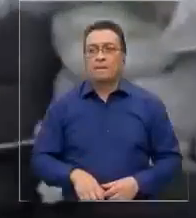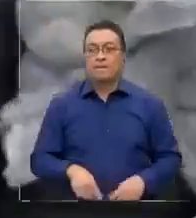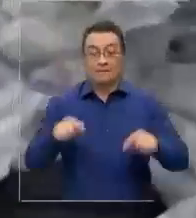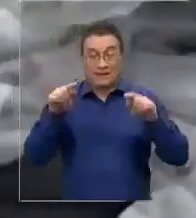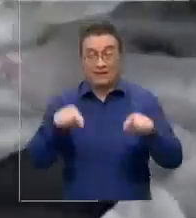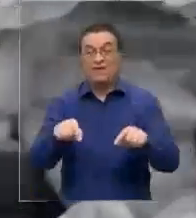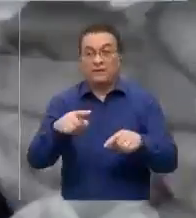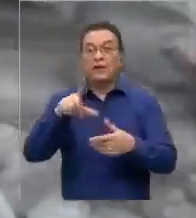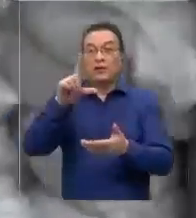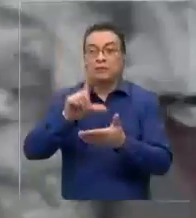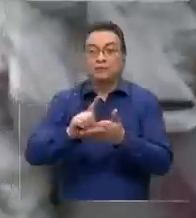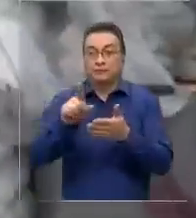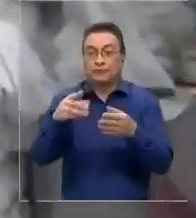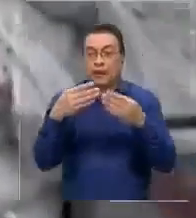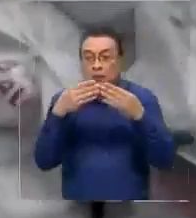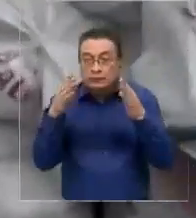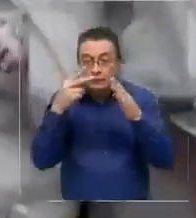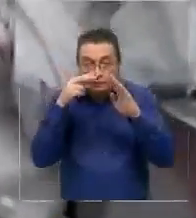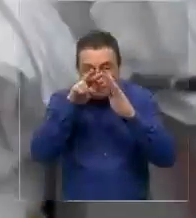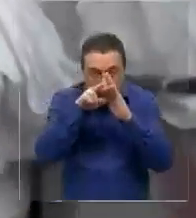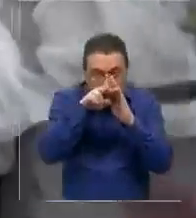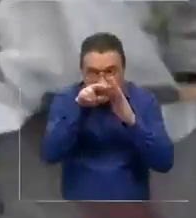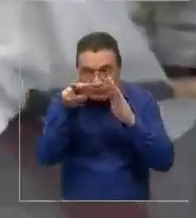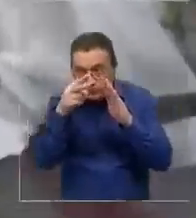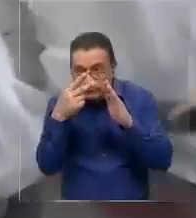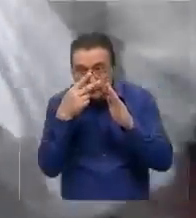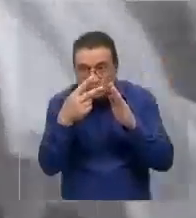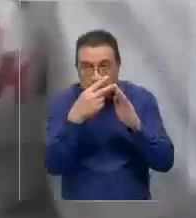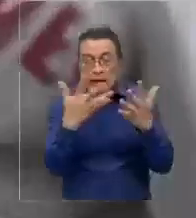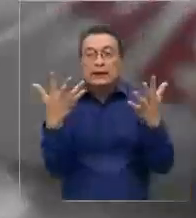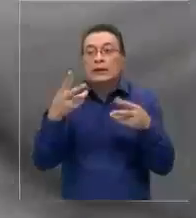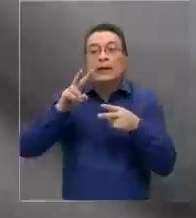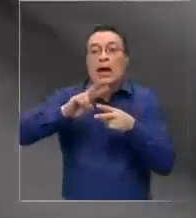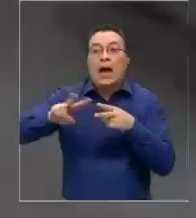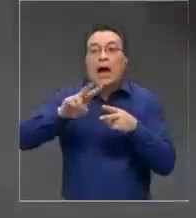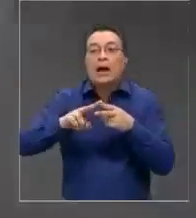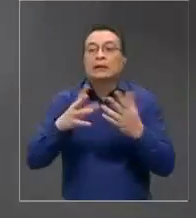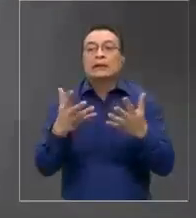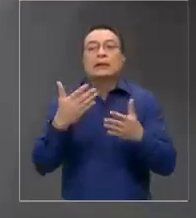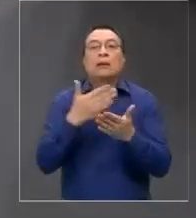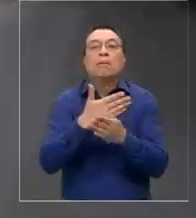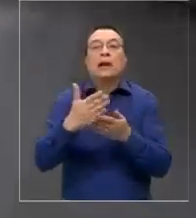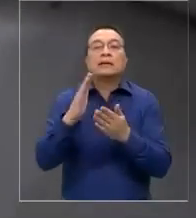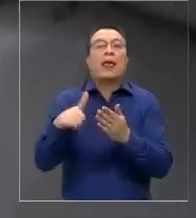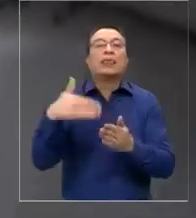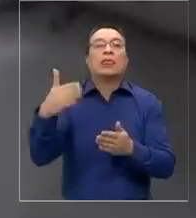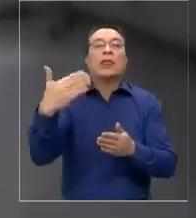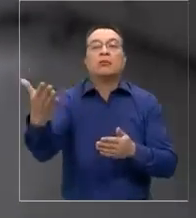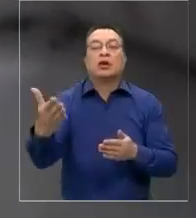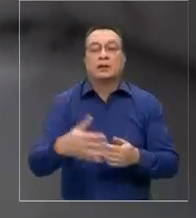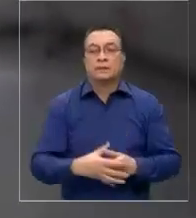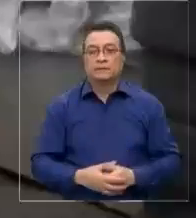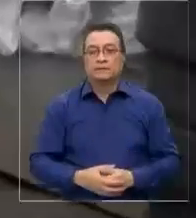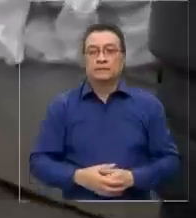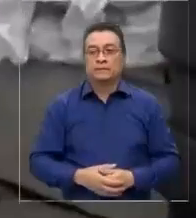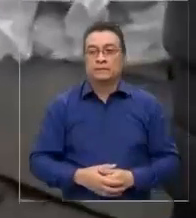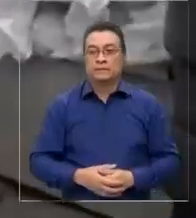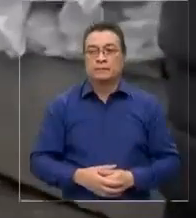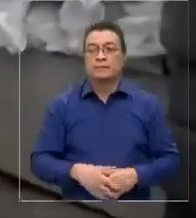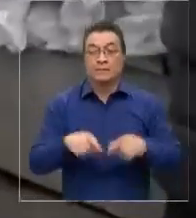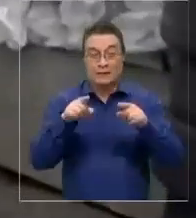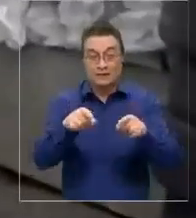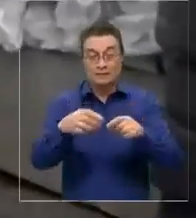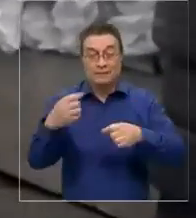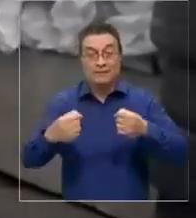Aquí tienen una apertura para mirar, esperando lo que tengan que hacer y lo que pueda pasar más adelante. En el Lviv,